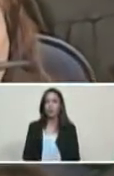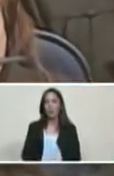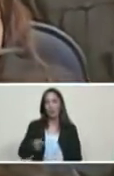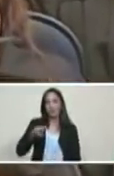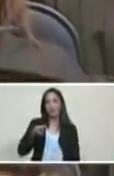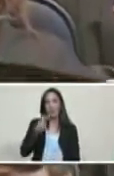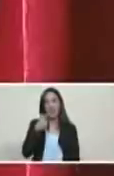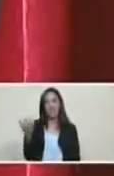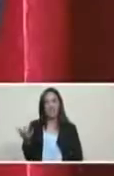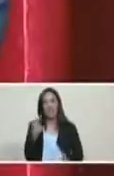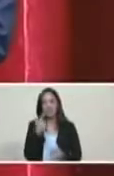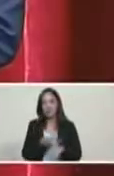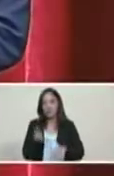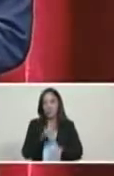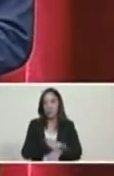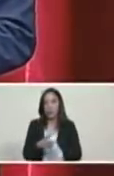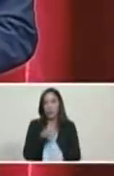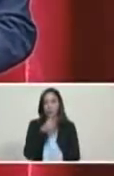Vulgaridad.